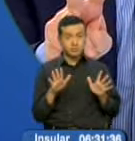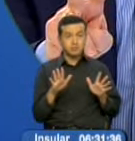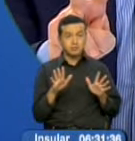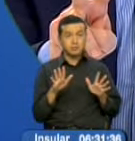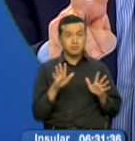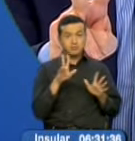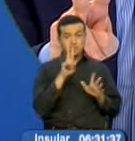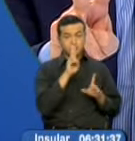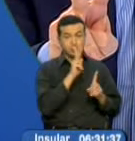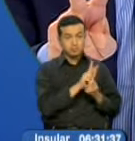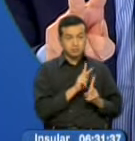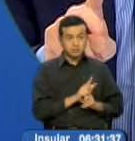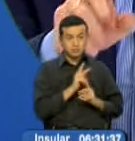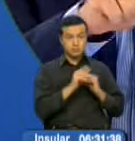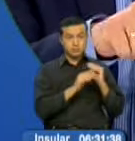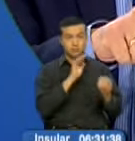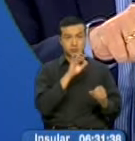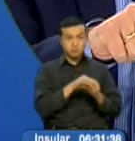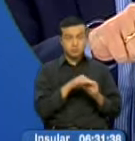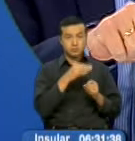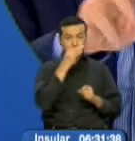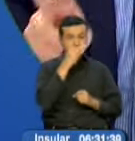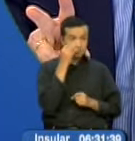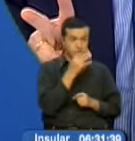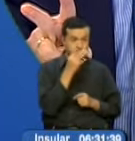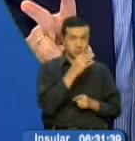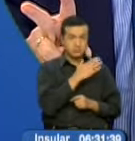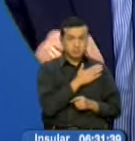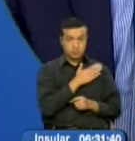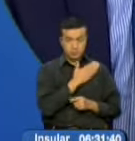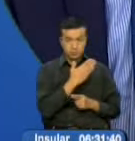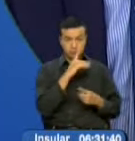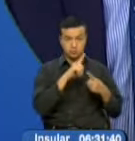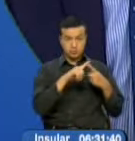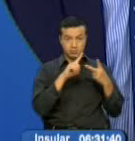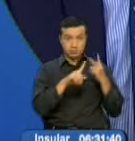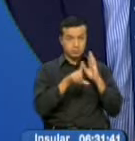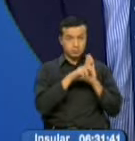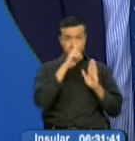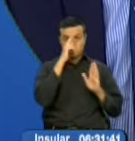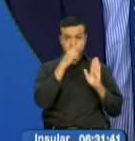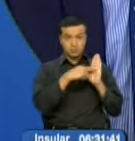dos elementos de este proceso, legitimidad y legalidad?